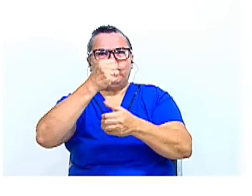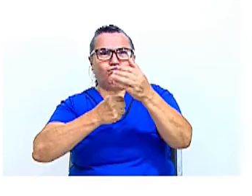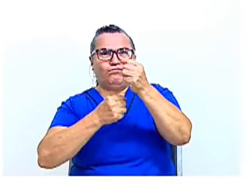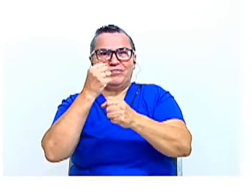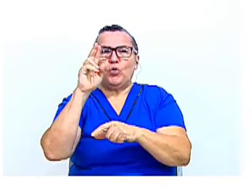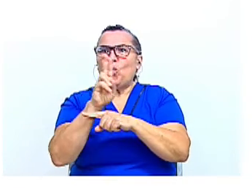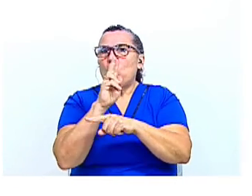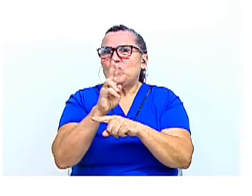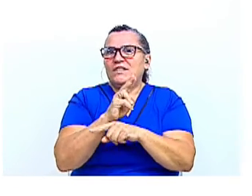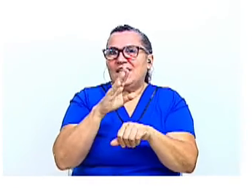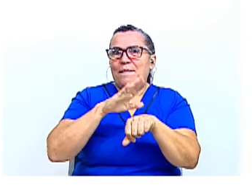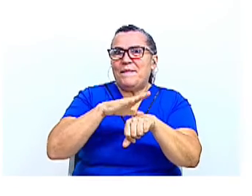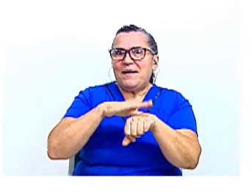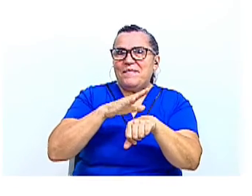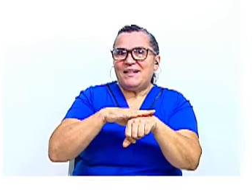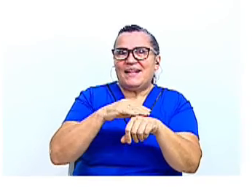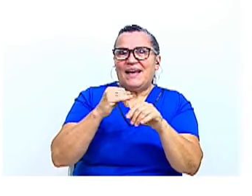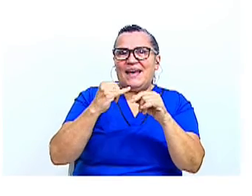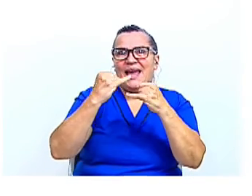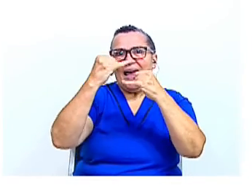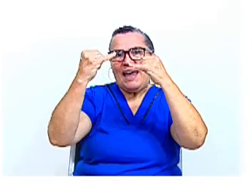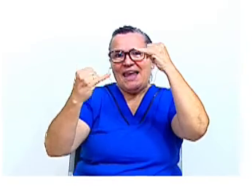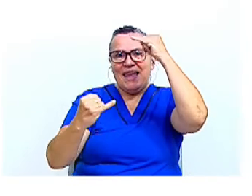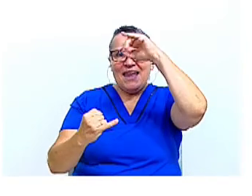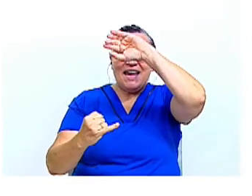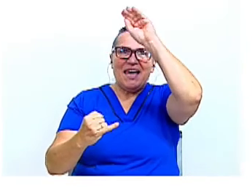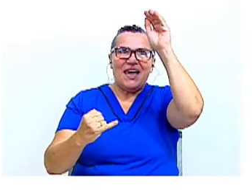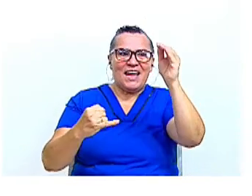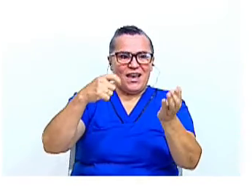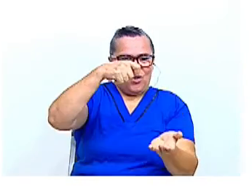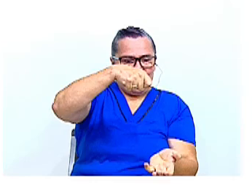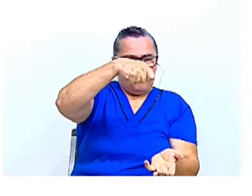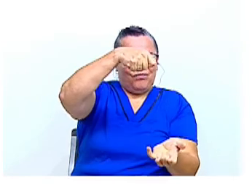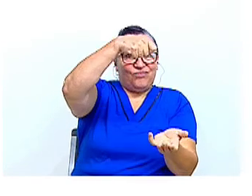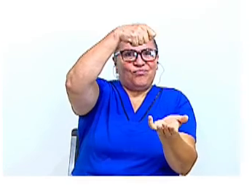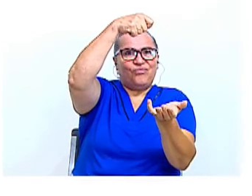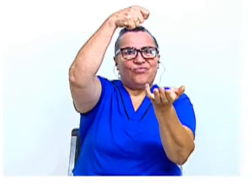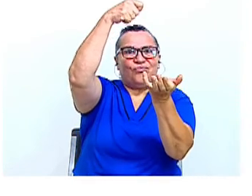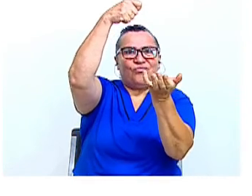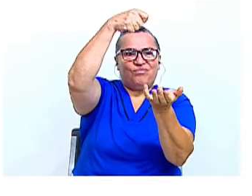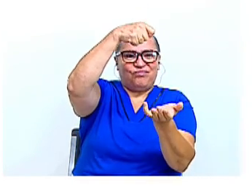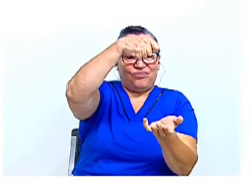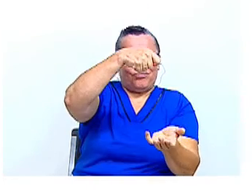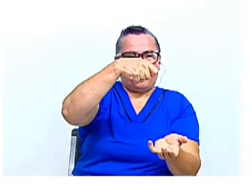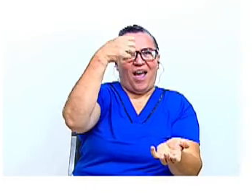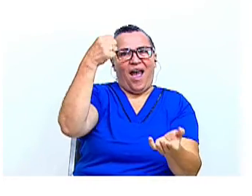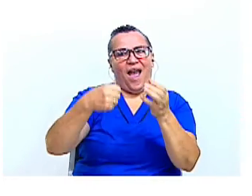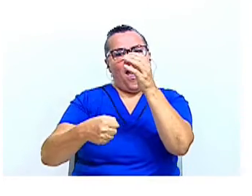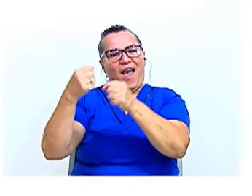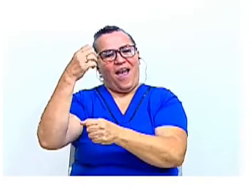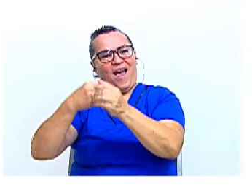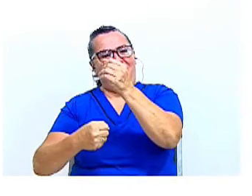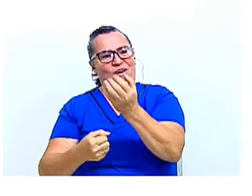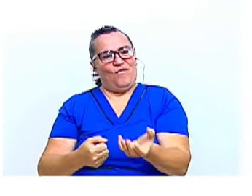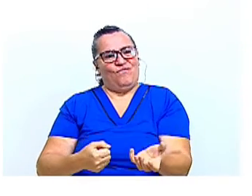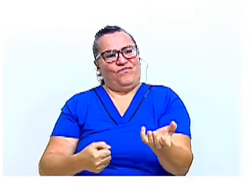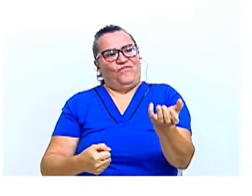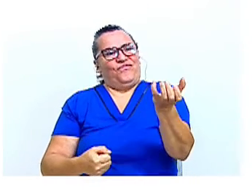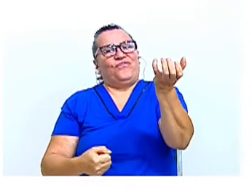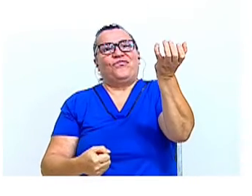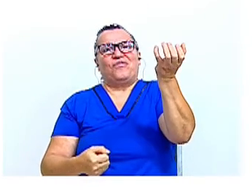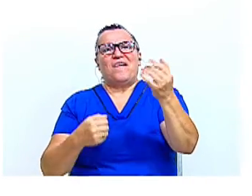dispositivos que les permitan pasar el hilo, poder subir cargas. Pueden hacer maravillas en casa con materiales sencillos, de